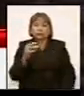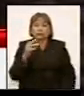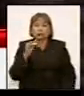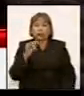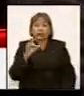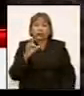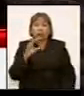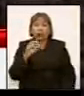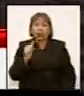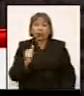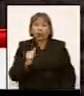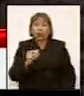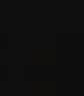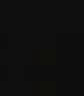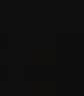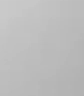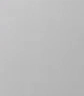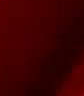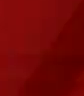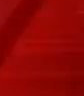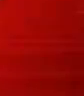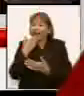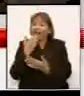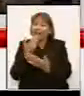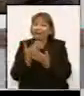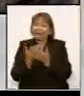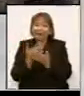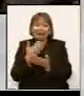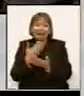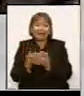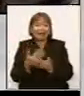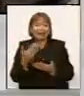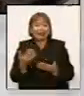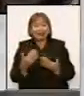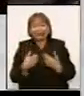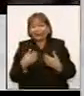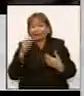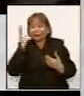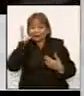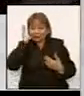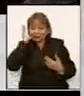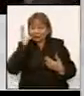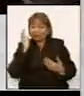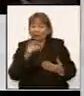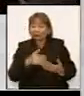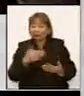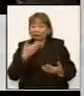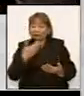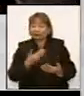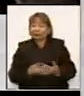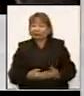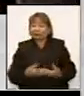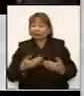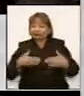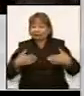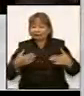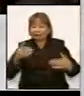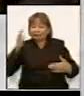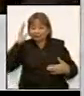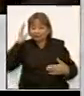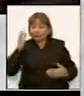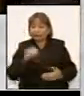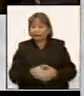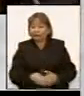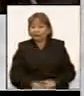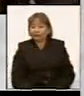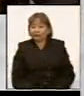región Pasco. Adelante. Cecilia, muchas gracias por la información. No sé si me escuchas por ahí. Bueno, hemos podido realmente escuchar